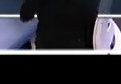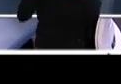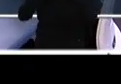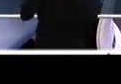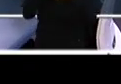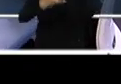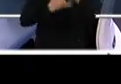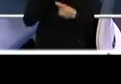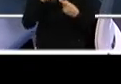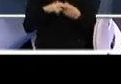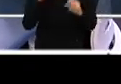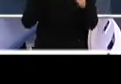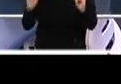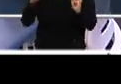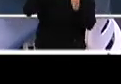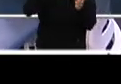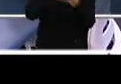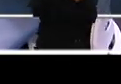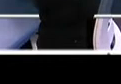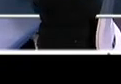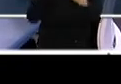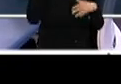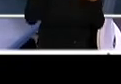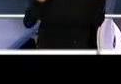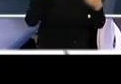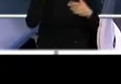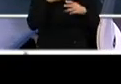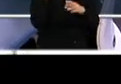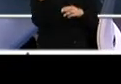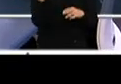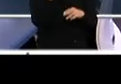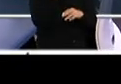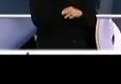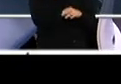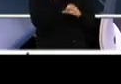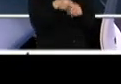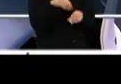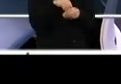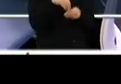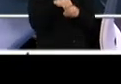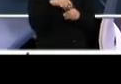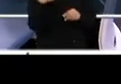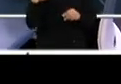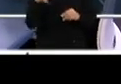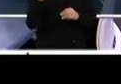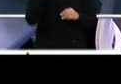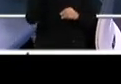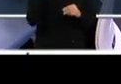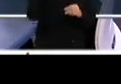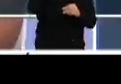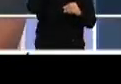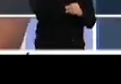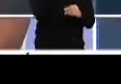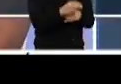diferentes juegos o centros de diversiones. No voy a decir los nombres, pero es una